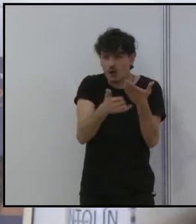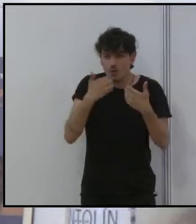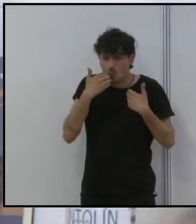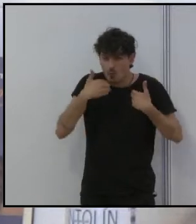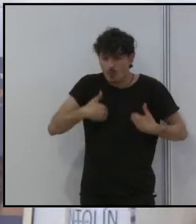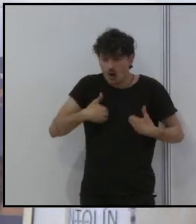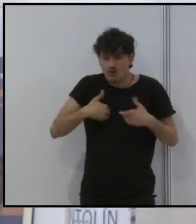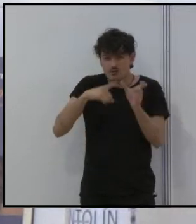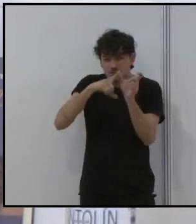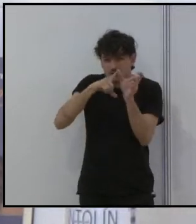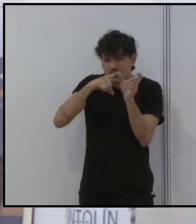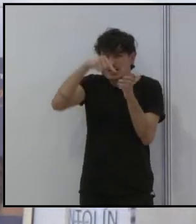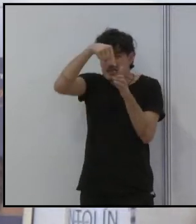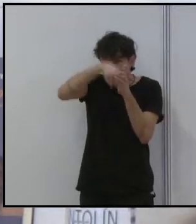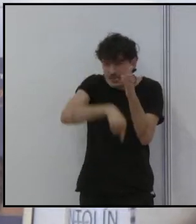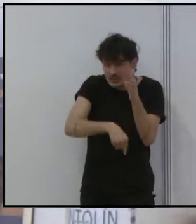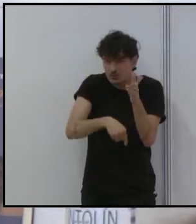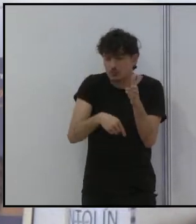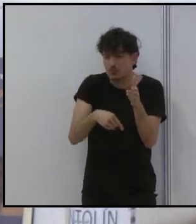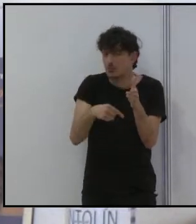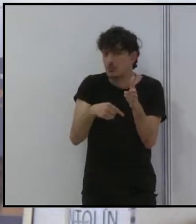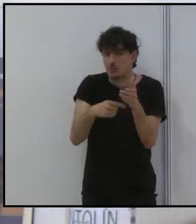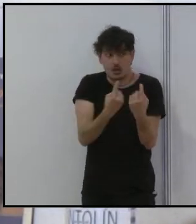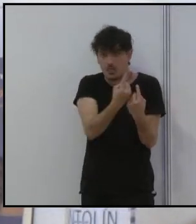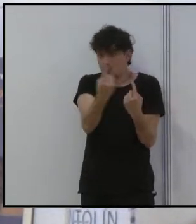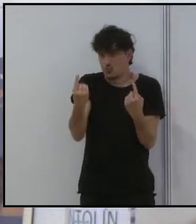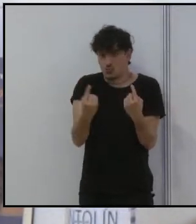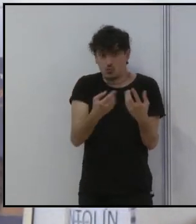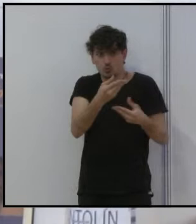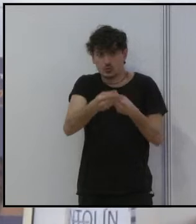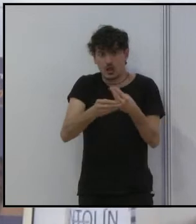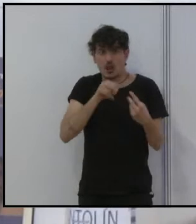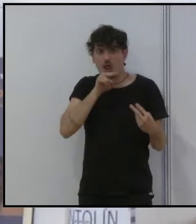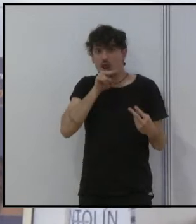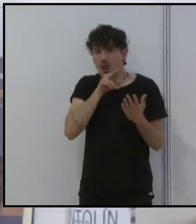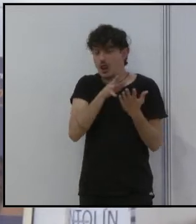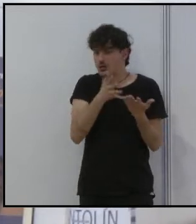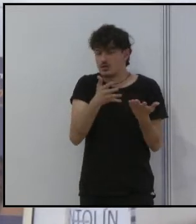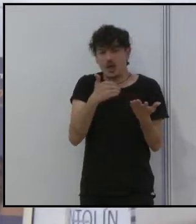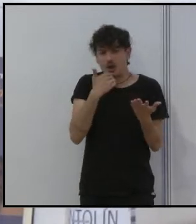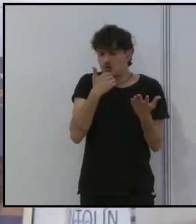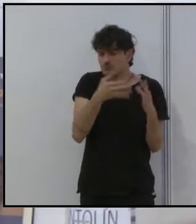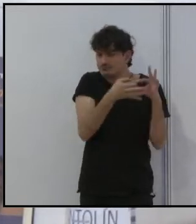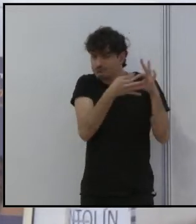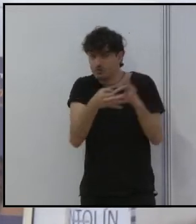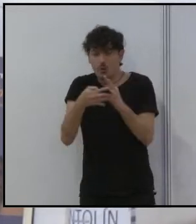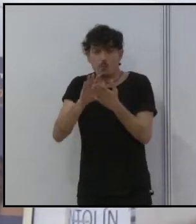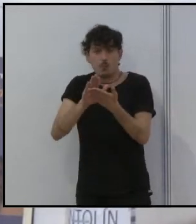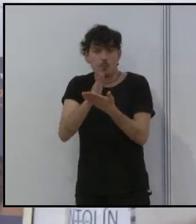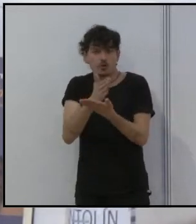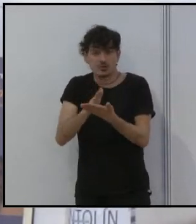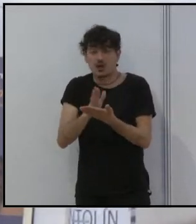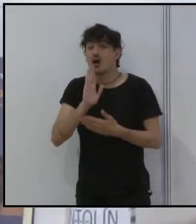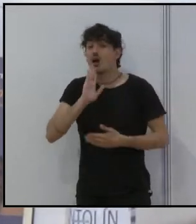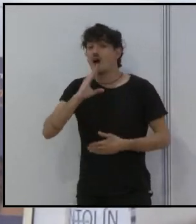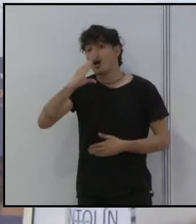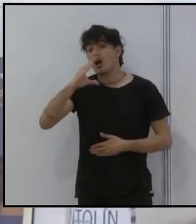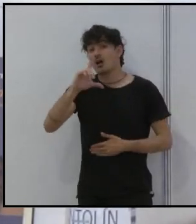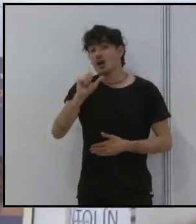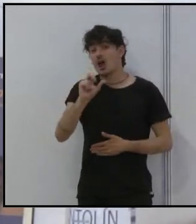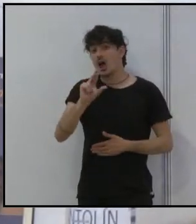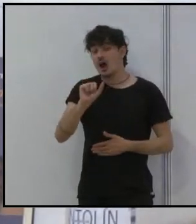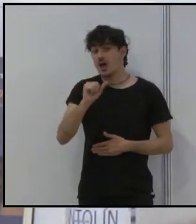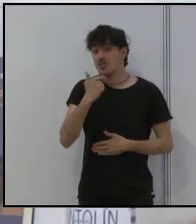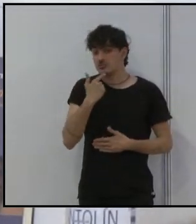de la lengua concreta que cada uno utilizamos, es una tarea que tiene mucho que ver con la poesía. Pero como ha dicho Clara antes cuando ha leído mi biografía,